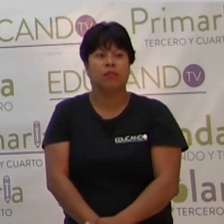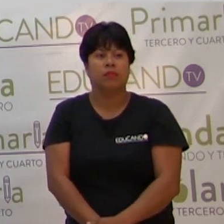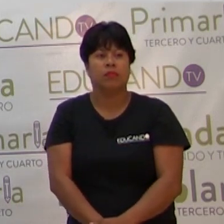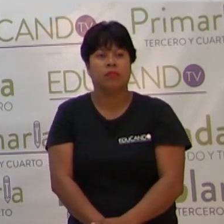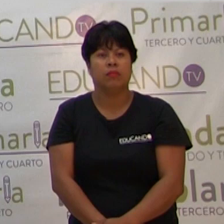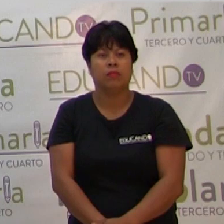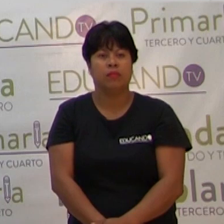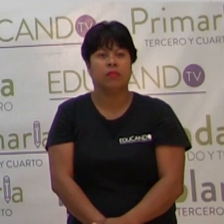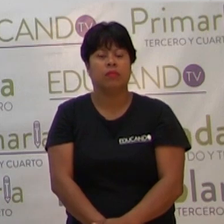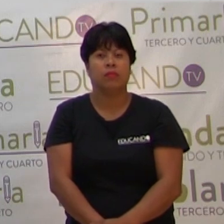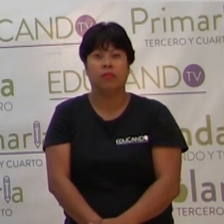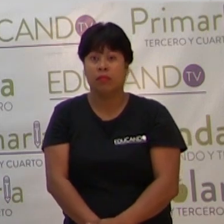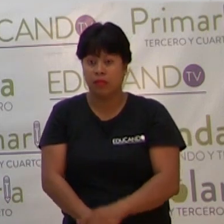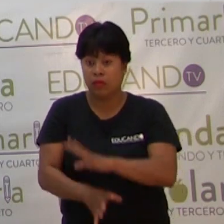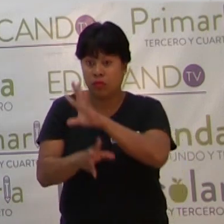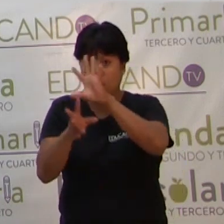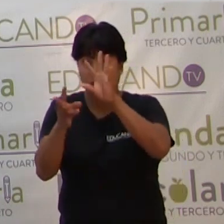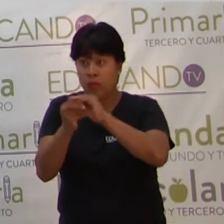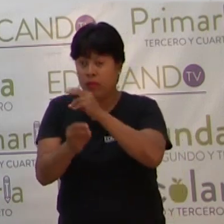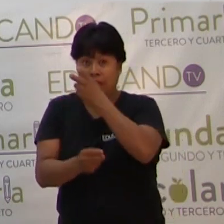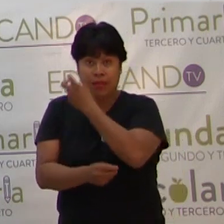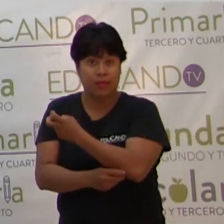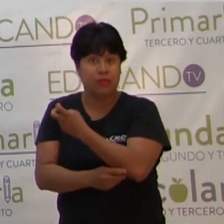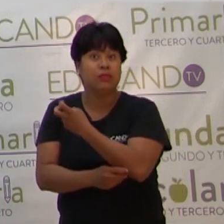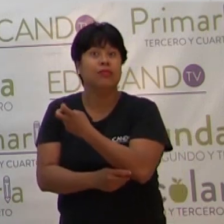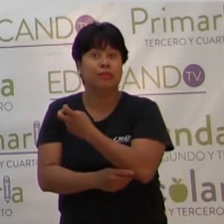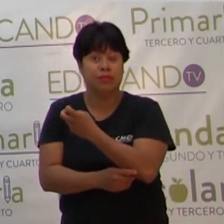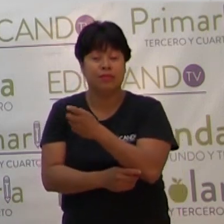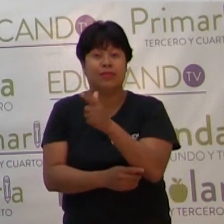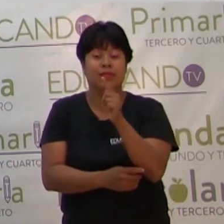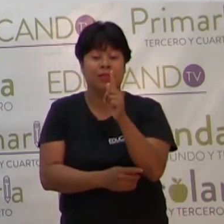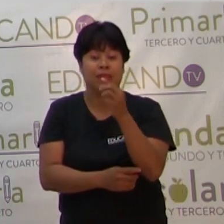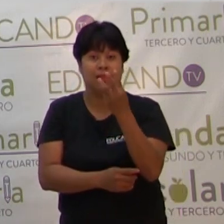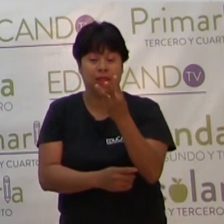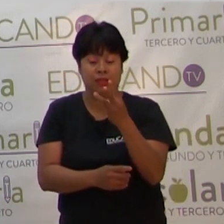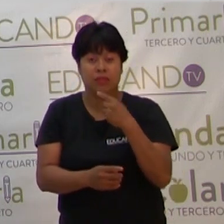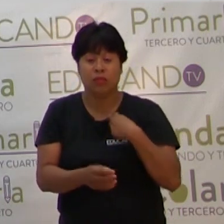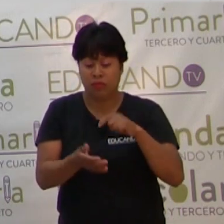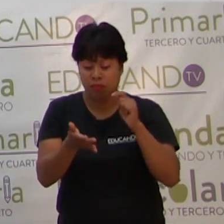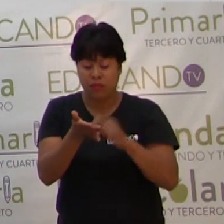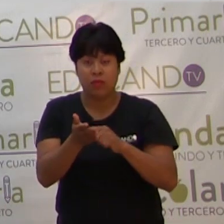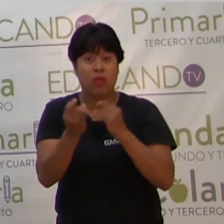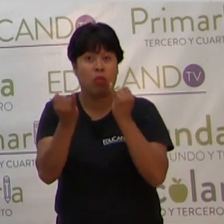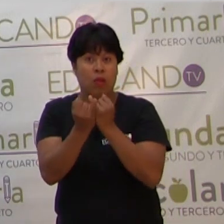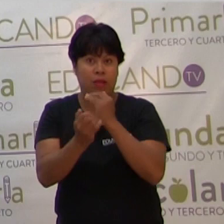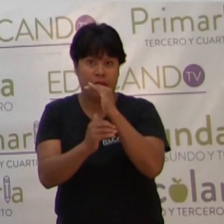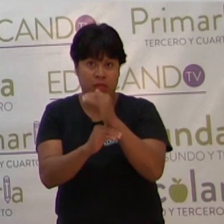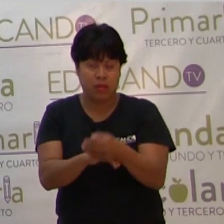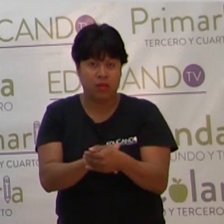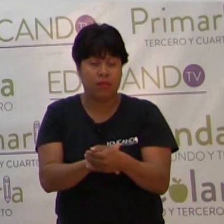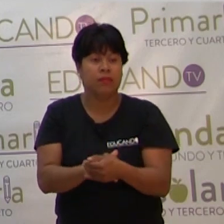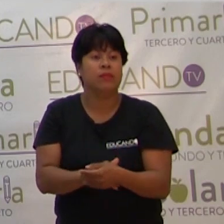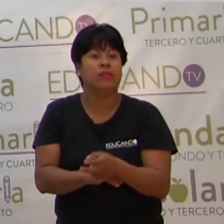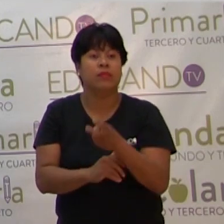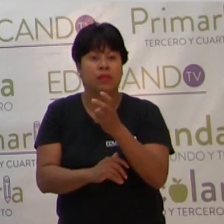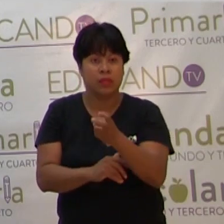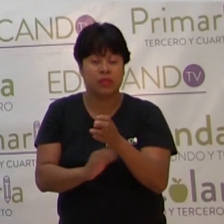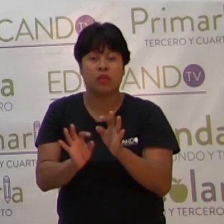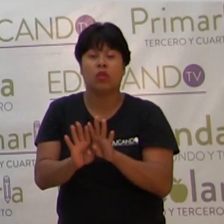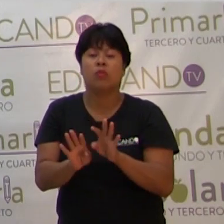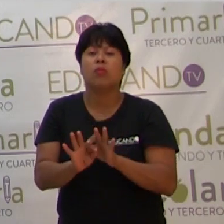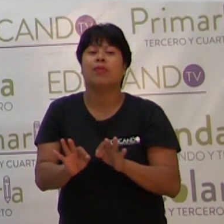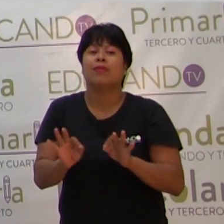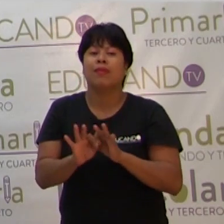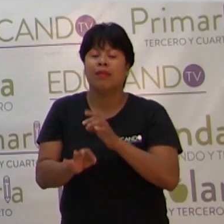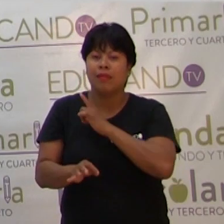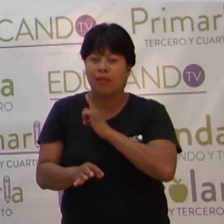está. Haciendo todas estas operaciones. Le di igual hasta el final, ¿sale? De aquí viene esa importancia de que